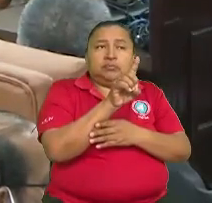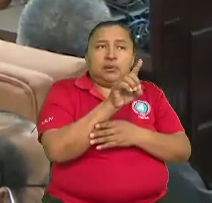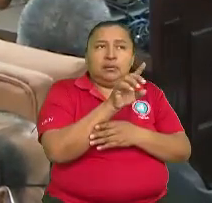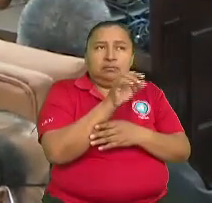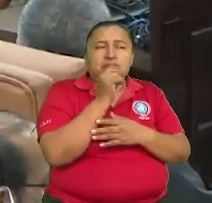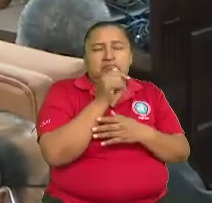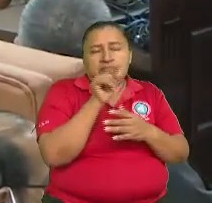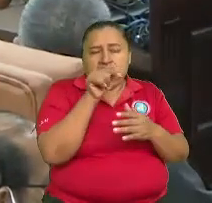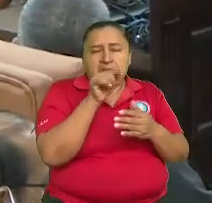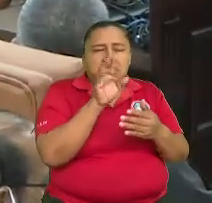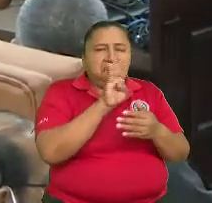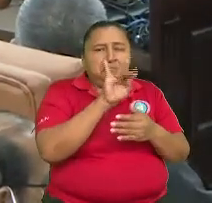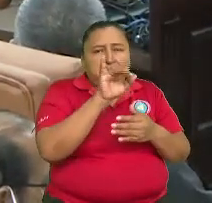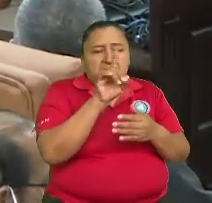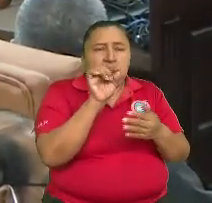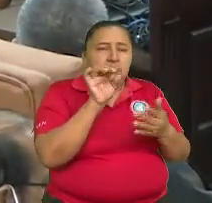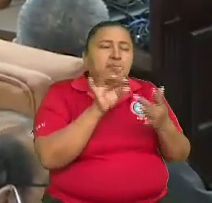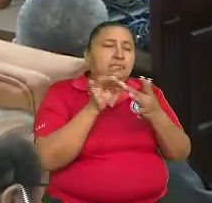específicamente